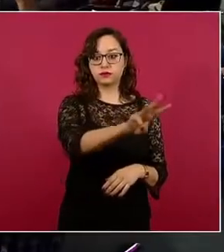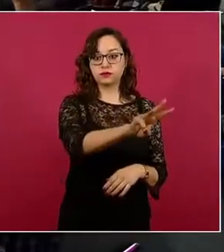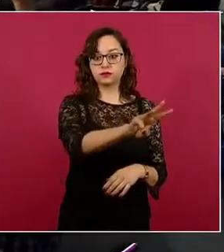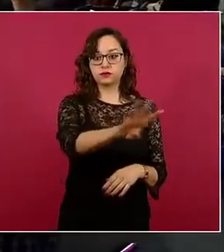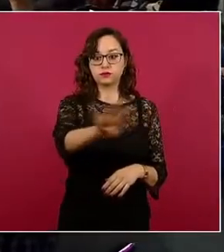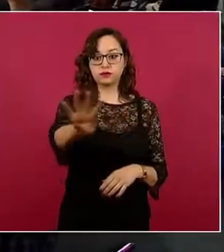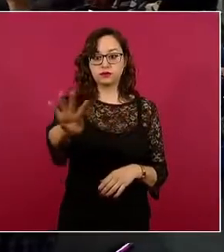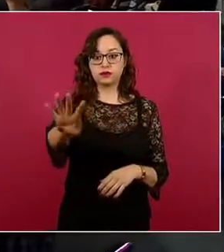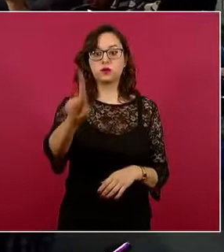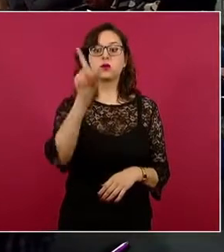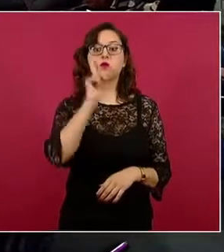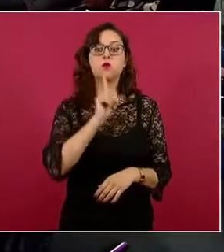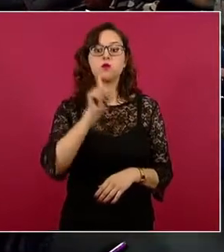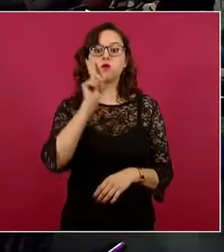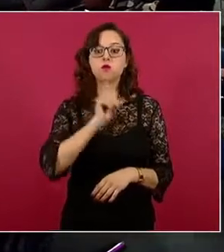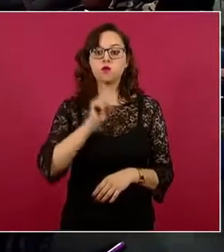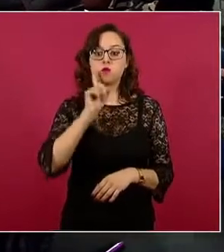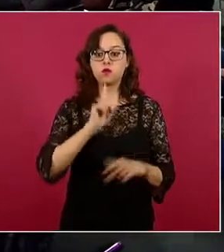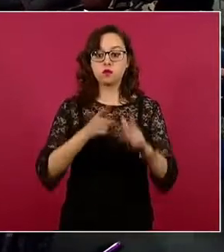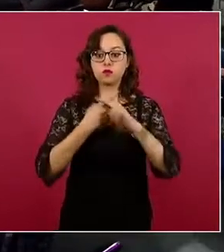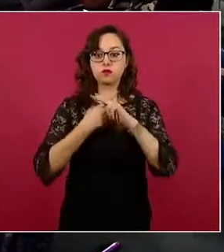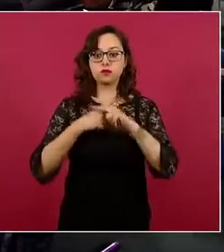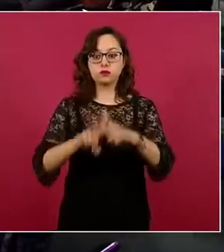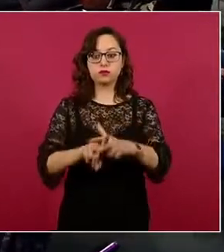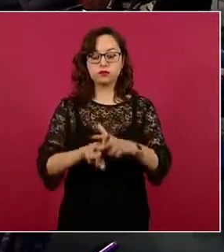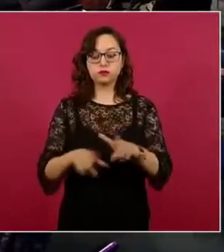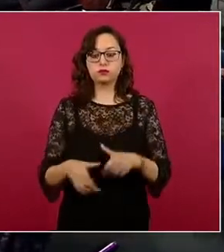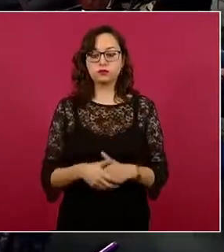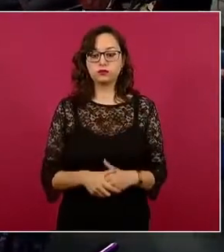1, 2, 3 y 4. 4 mujeres. Empezamos.